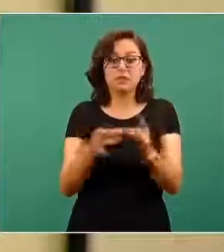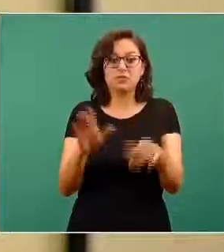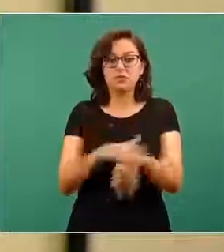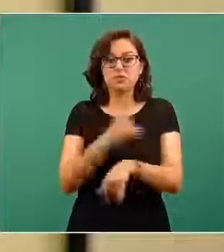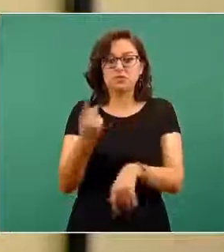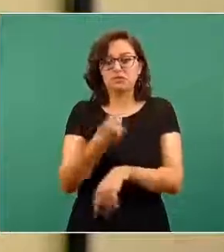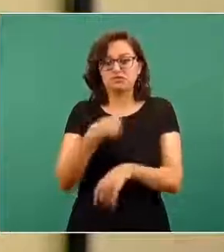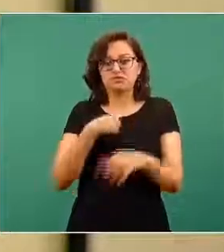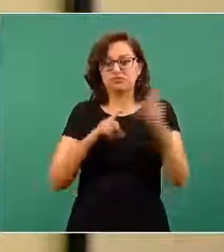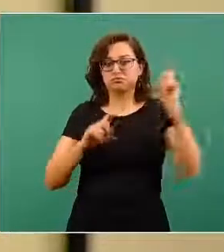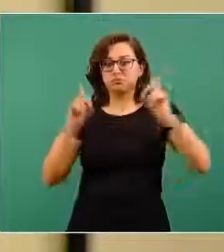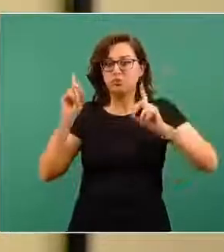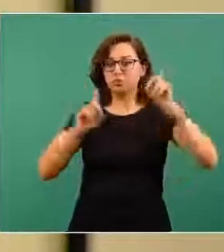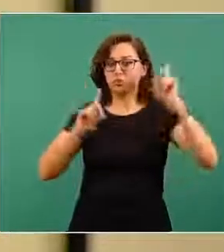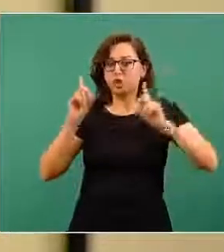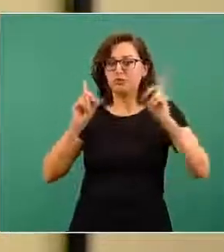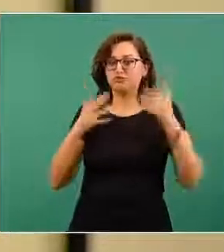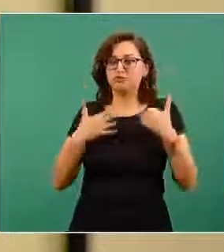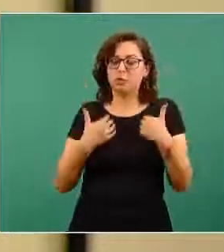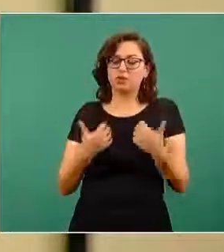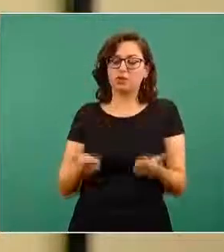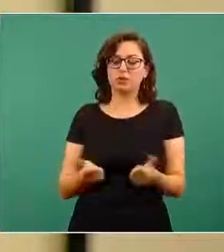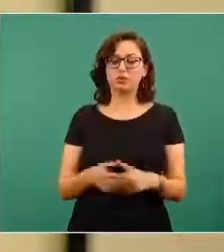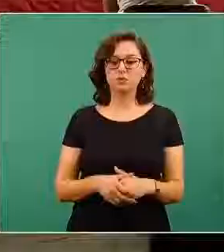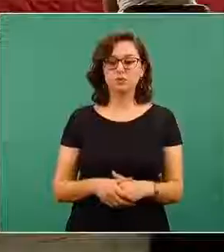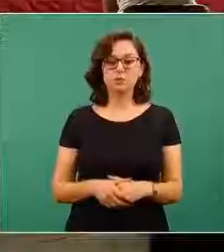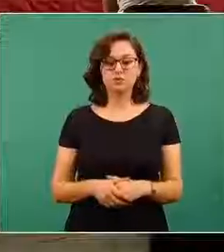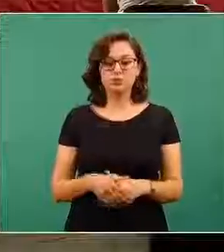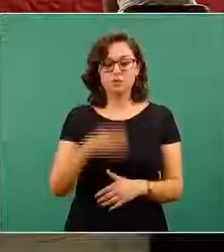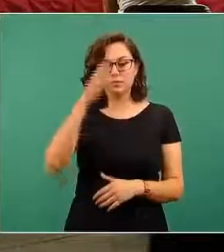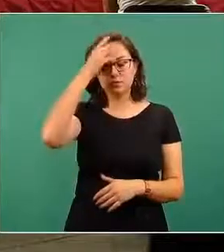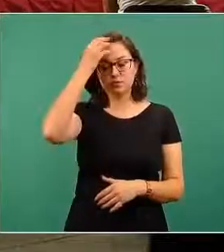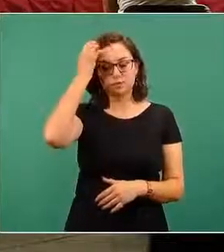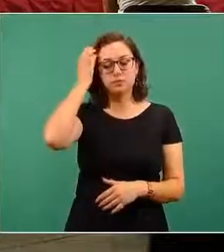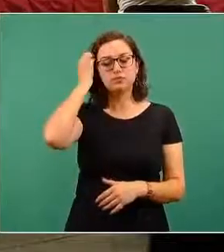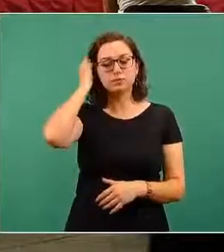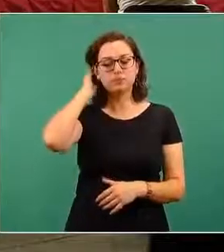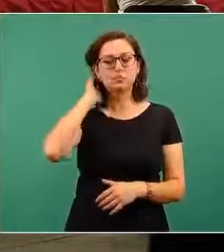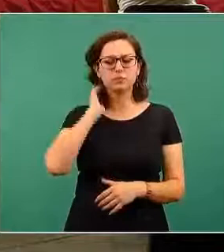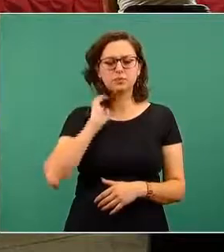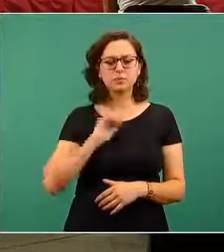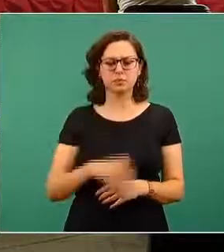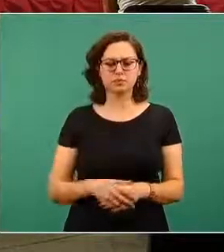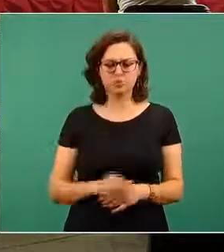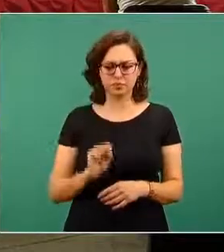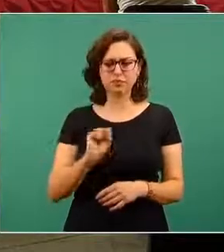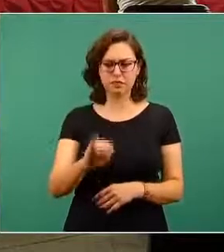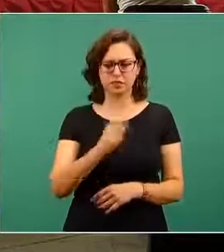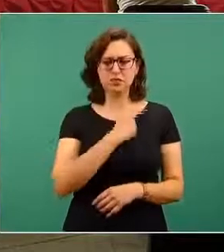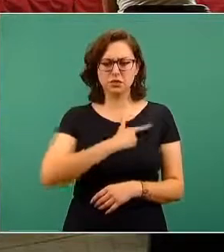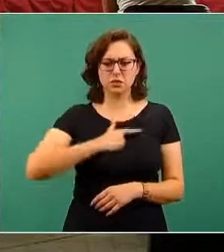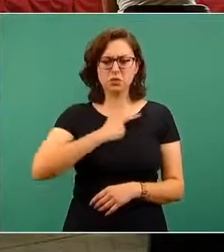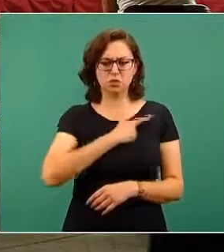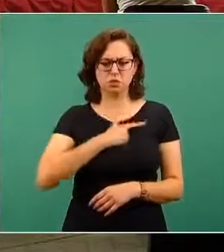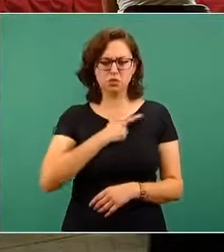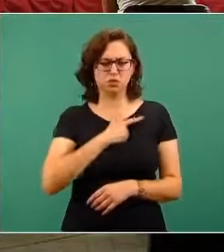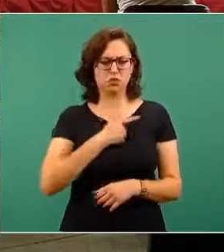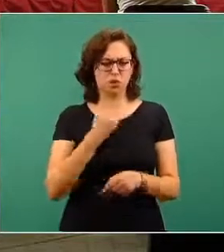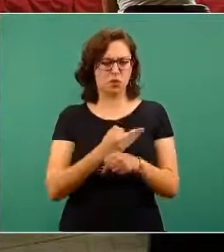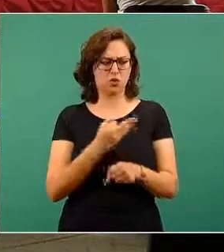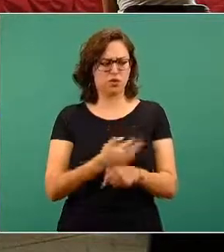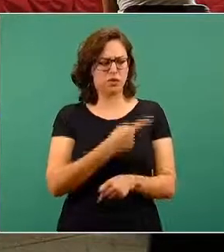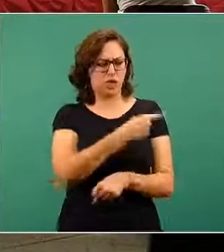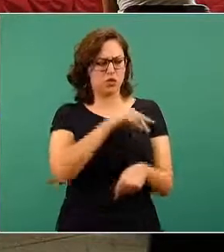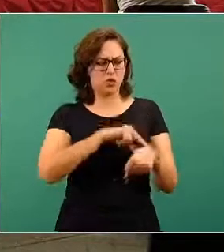quedan un poco huecos para los que no estemos totalmente familiarizados con el... ¿Cómo no? Con mucho gusto. En un minuto le voy a dar la palabra al doctor Alomía. Le voy a